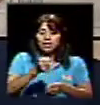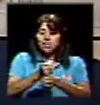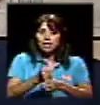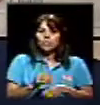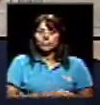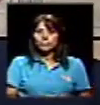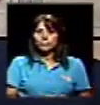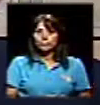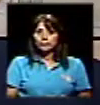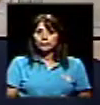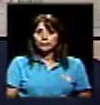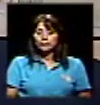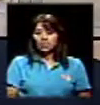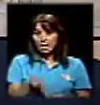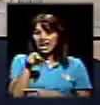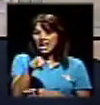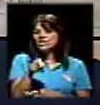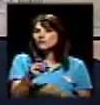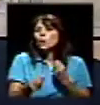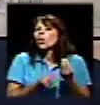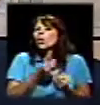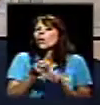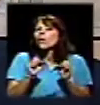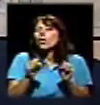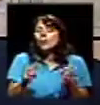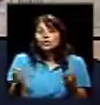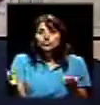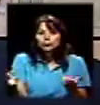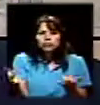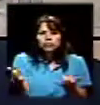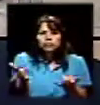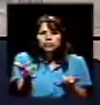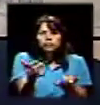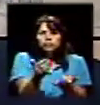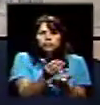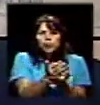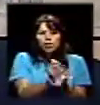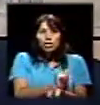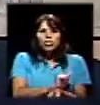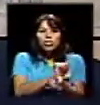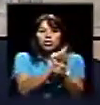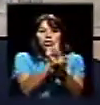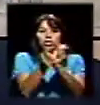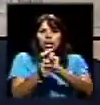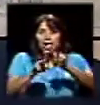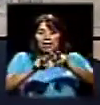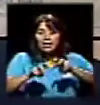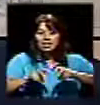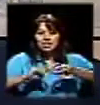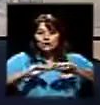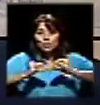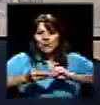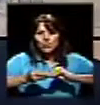¿Cómo recogemos eso en un análisis numérico? Es sumamente complejo. Entonces, los